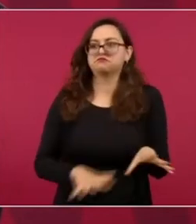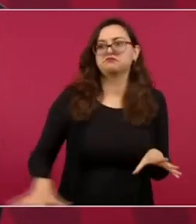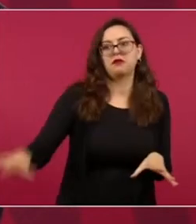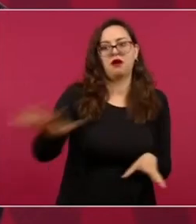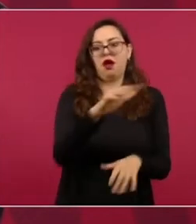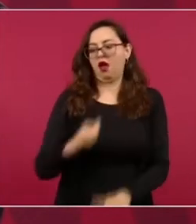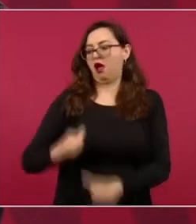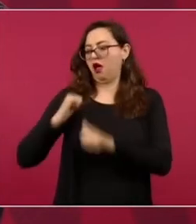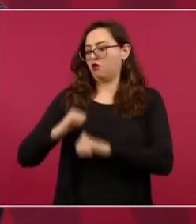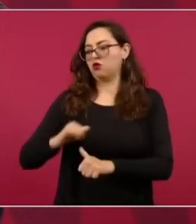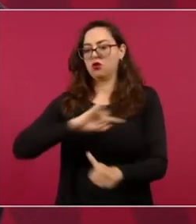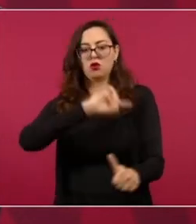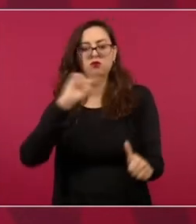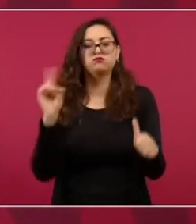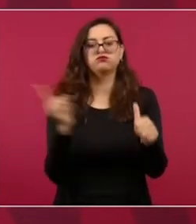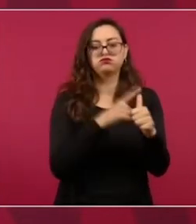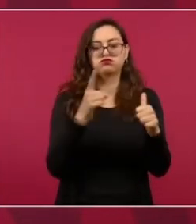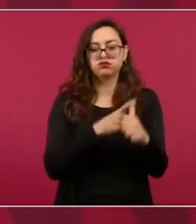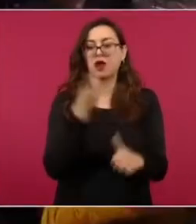esa es la democracia